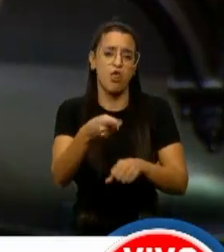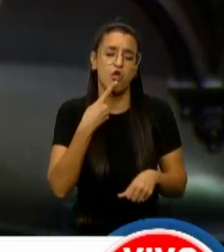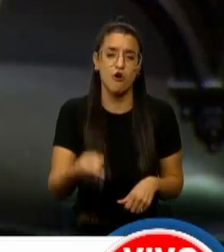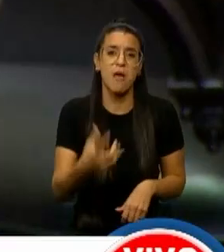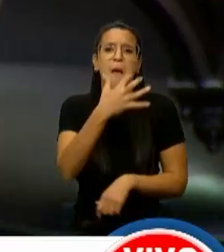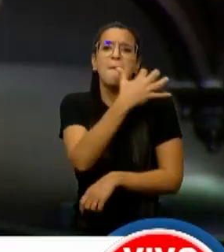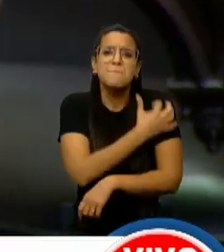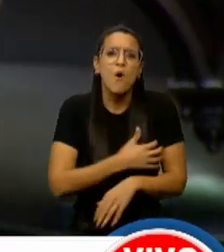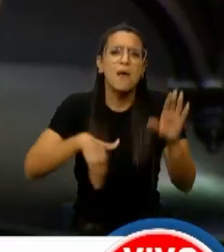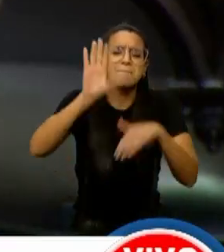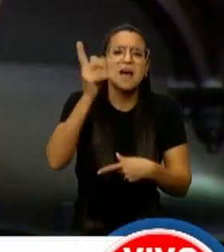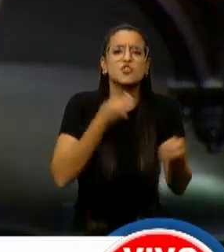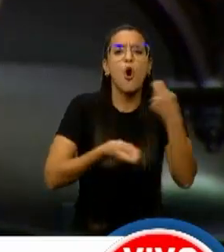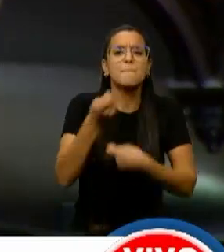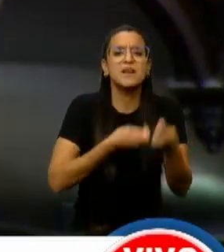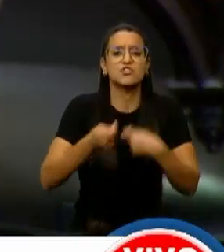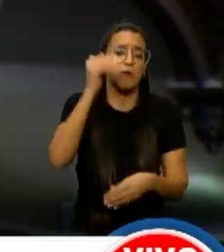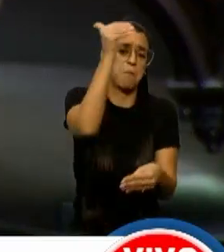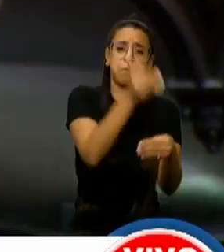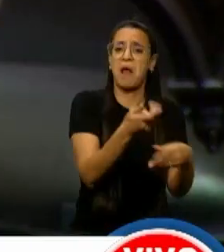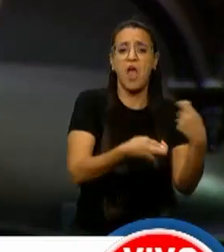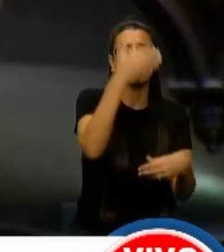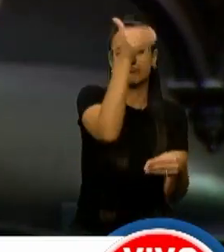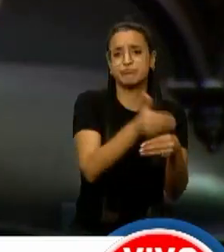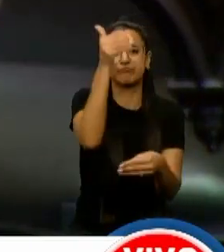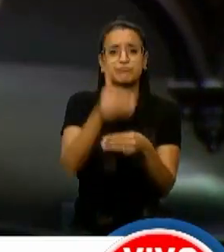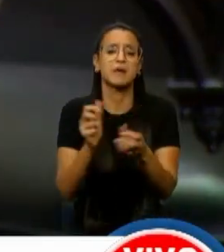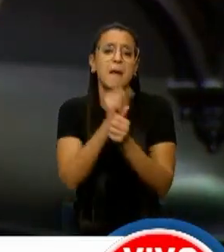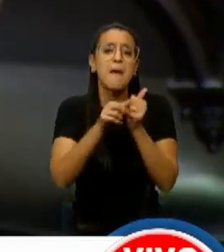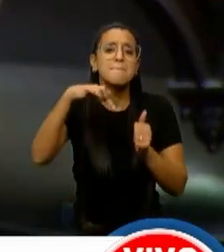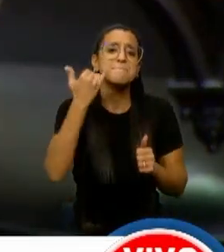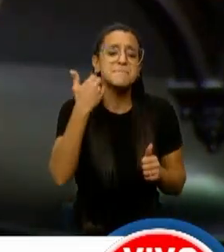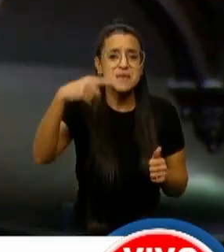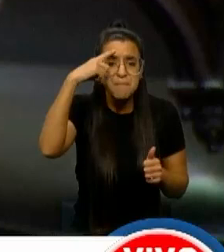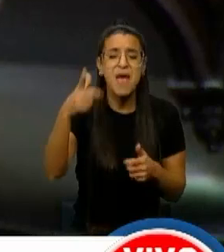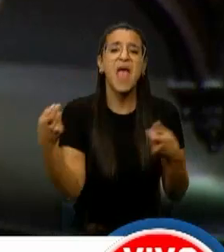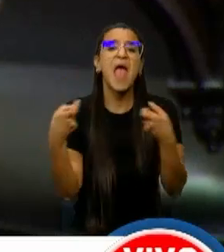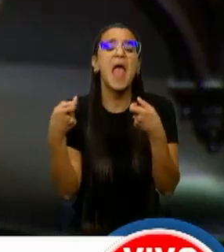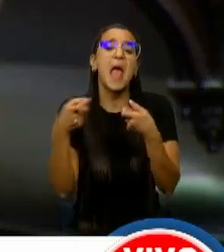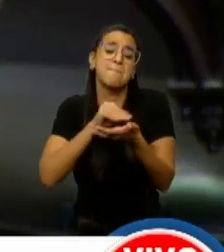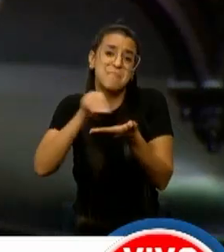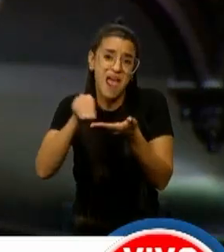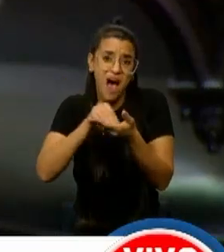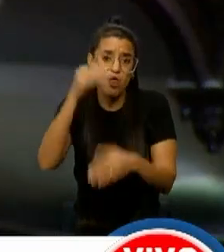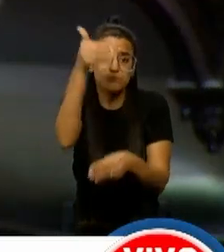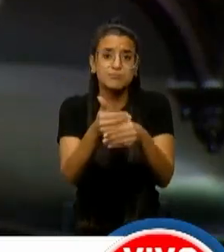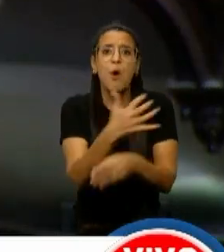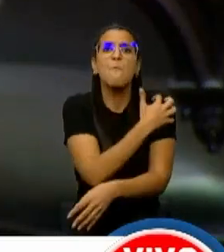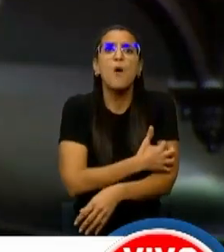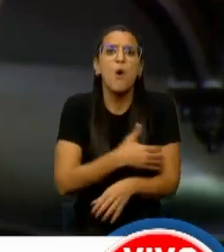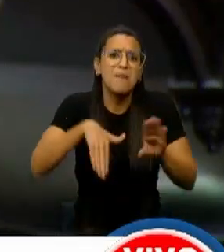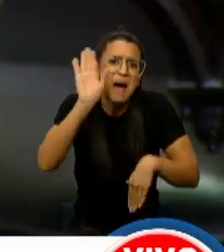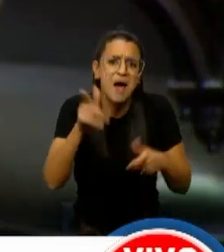más pobres sin duda los comerciantes que bajaron sus persianas, las pymes y los empleados de las pymes que cerraron. Son más pobres